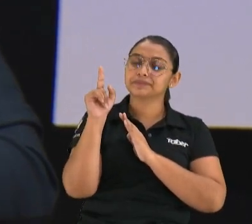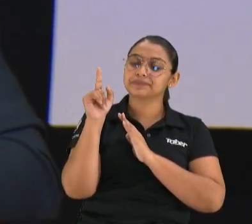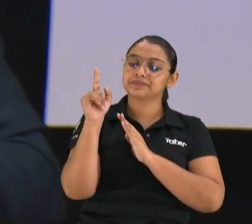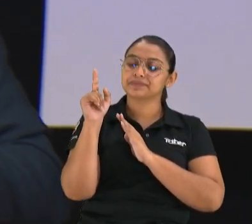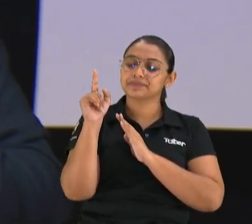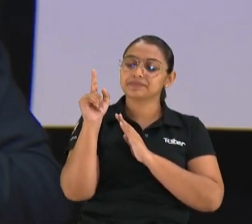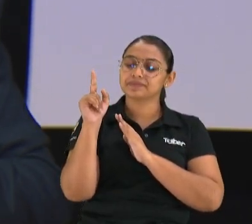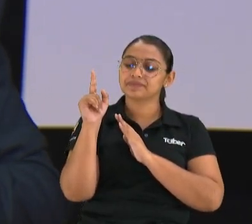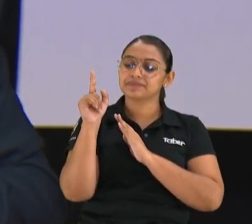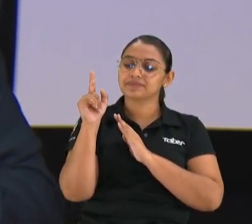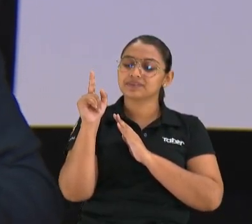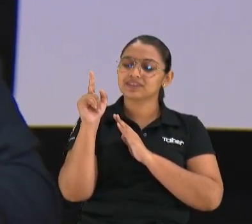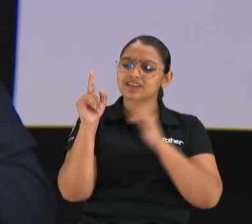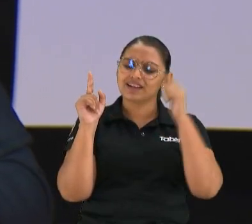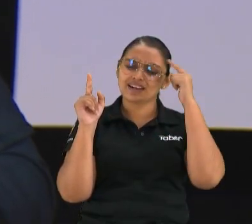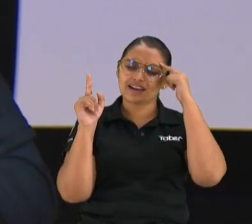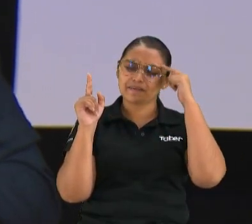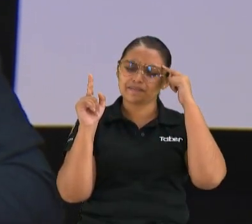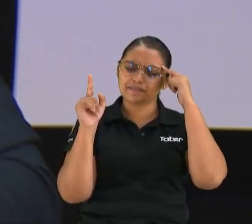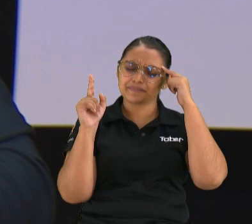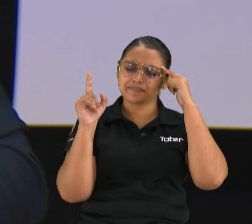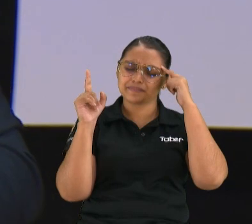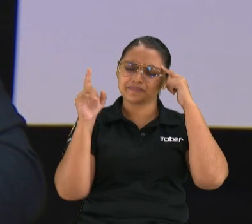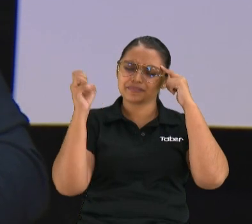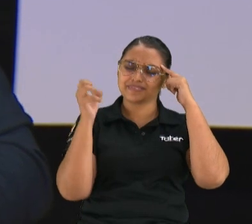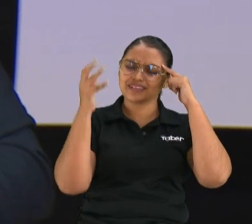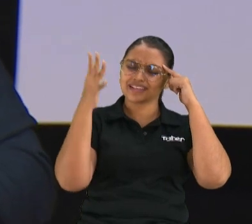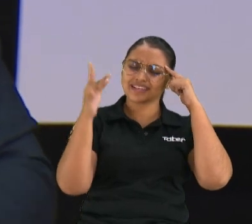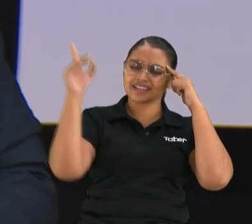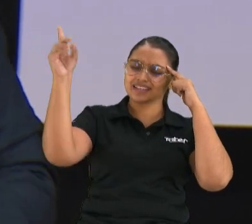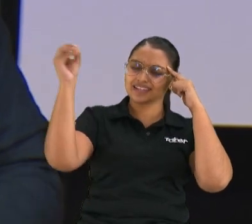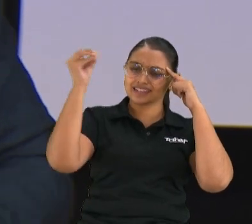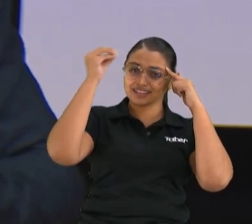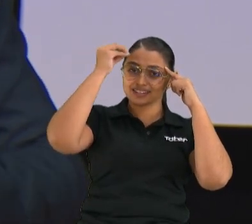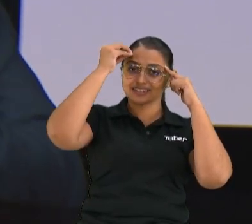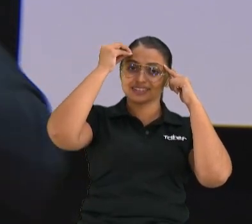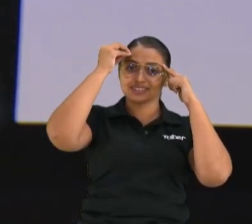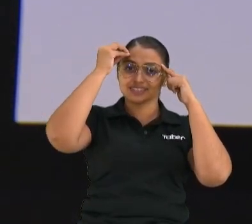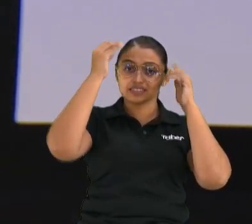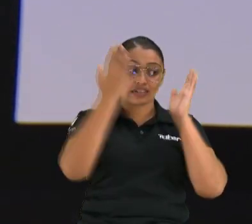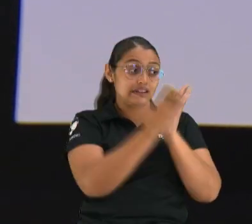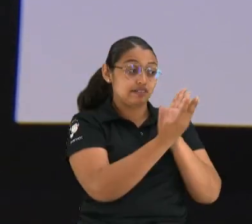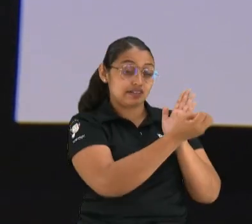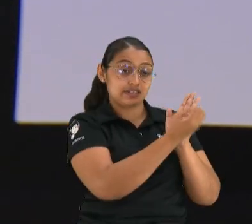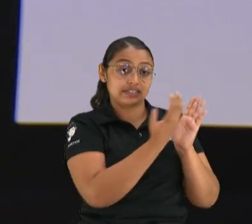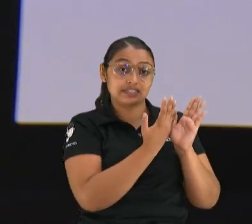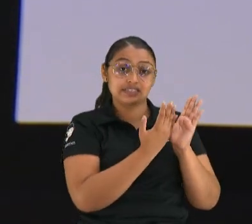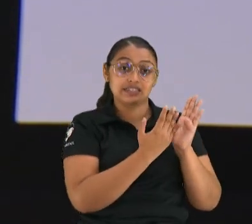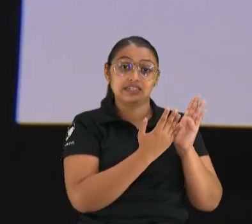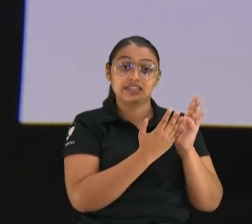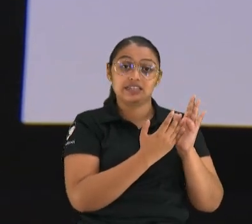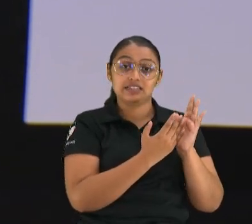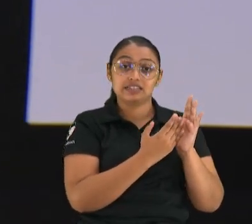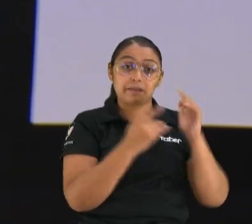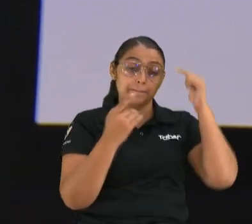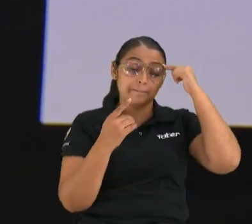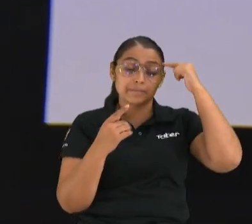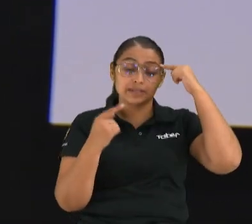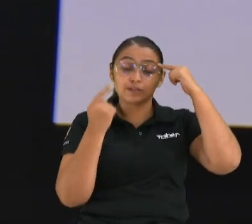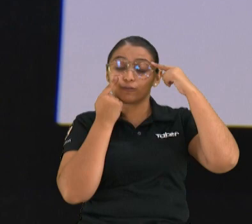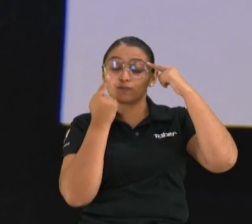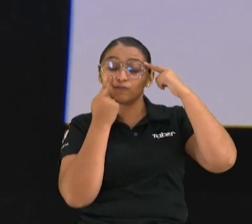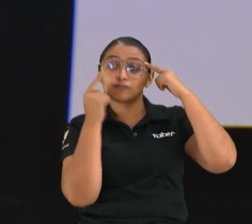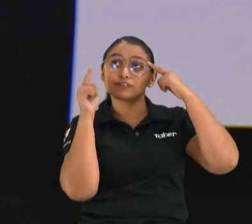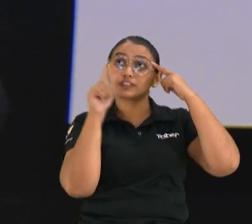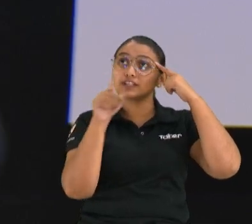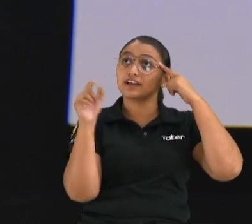que pongan nosotros la mente de Cristo eso dice su palabra una mente que busca el bien una mente